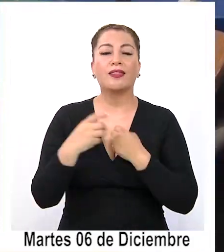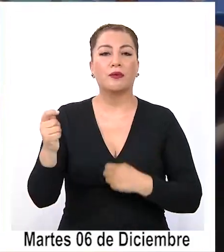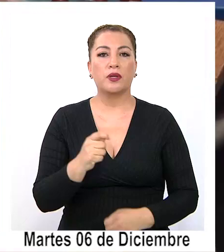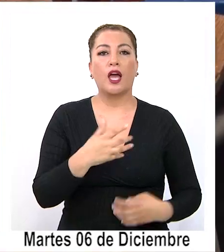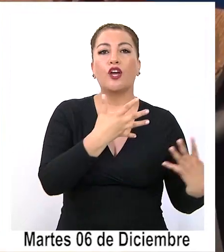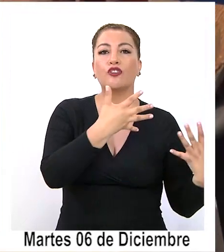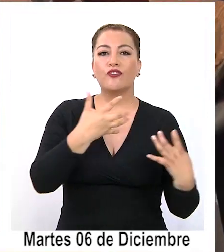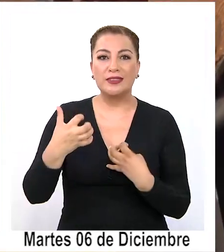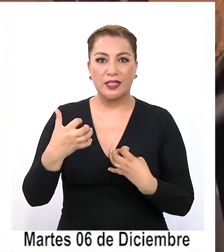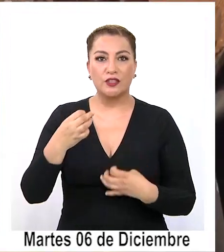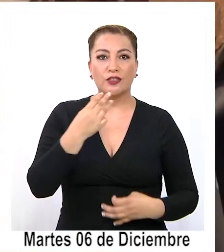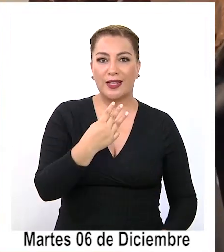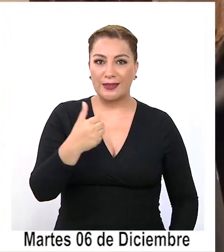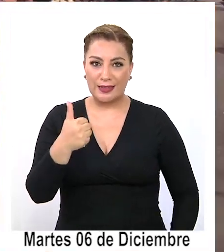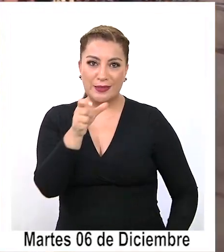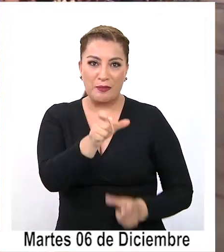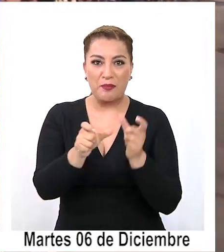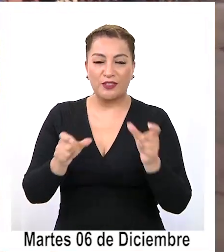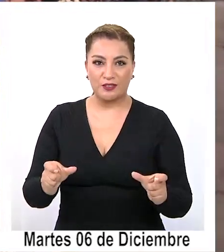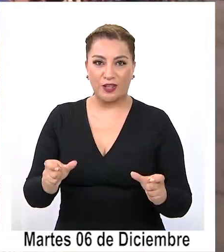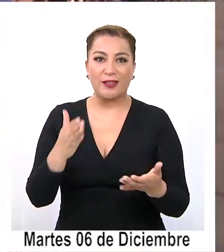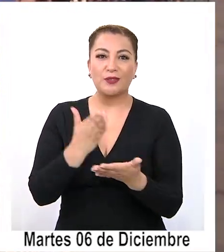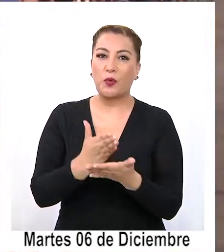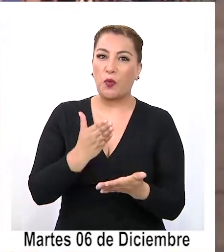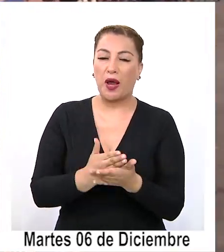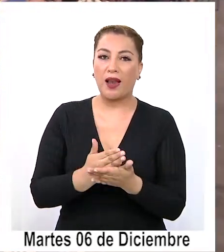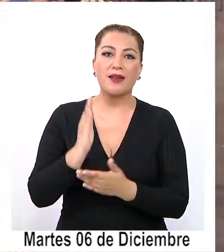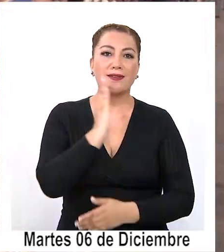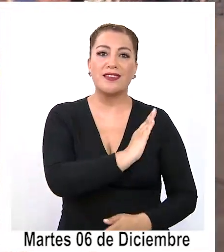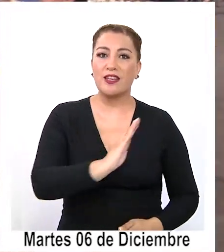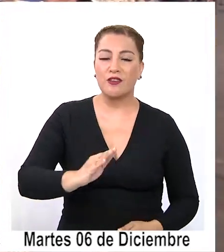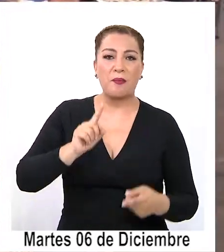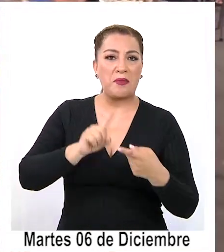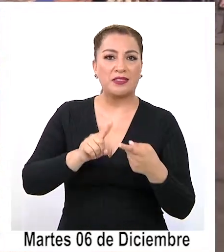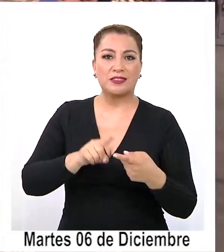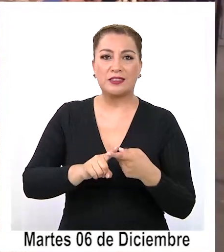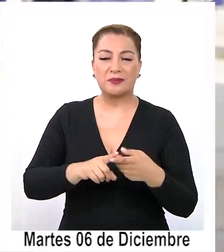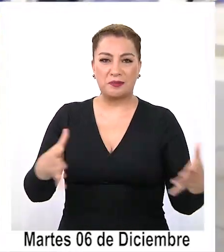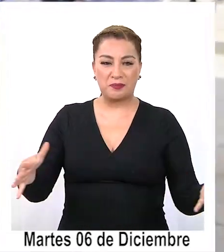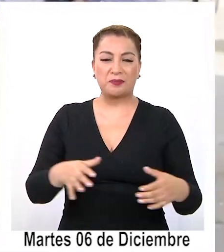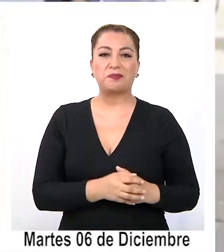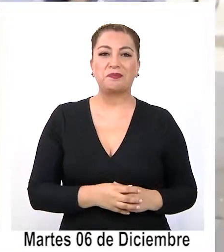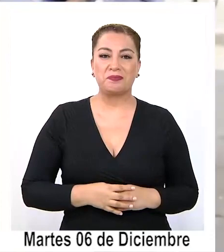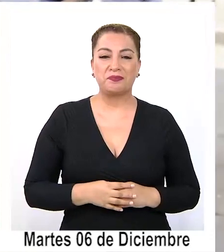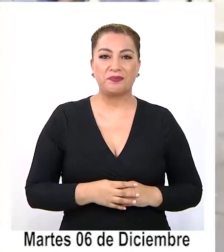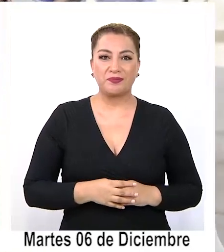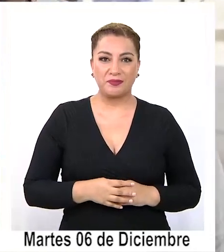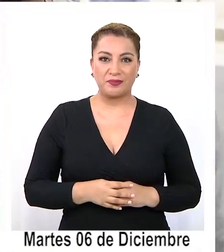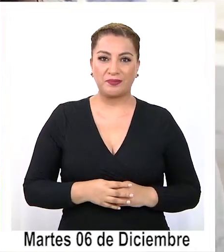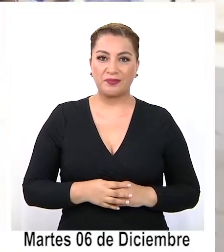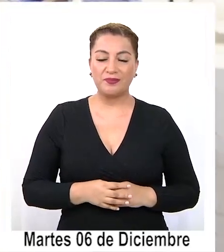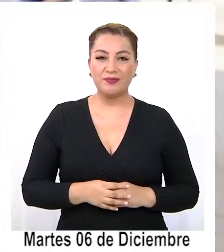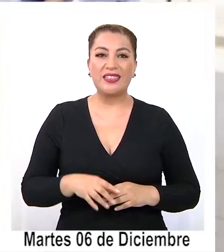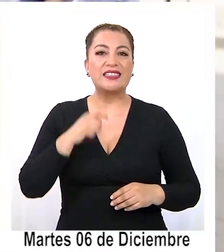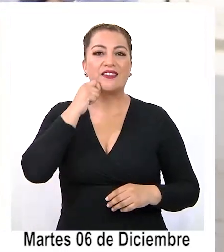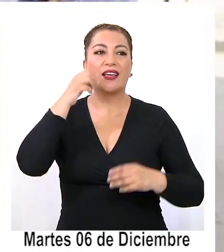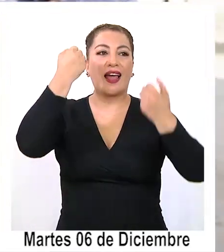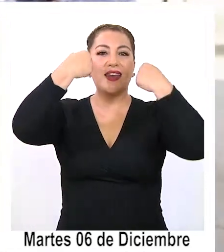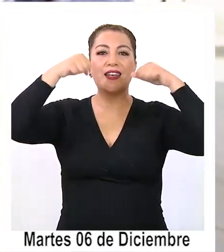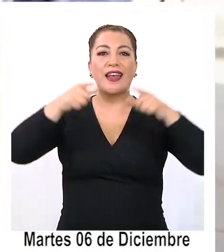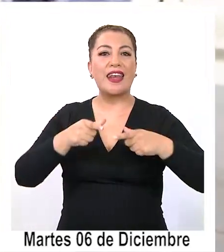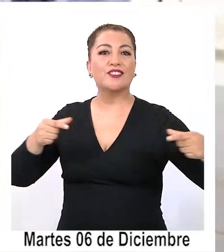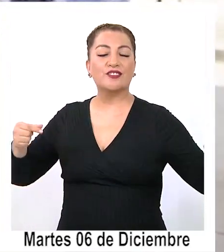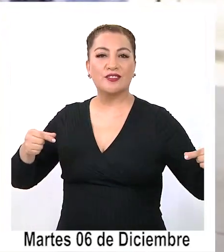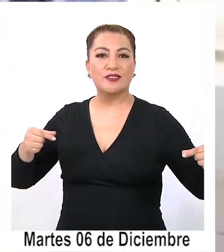más de 936 escolares participando de esta gran simultánea. Era más que nada romper el récord nacional